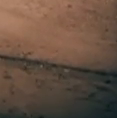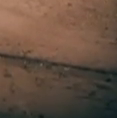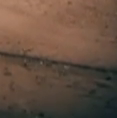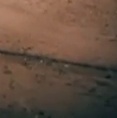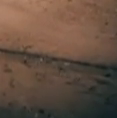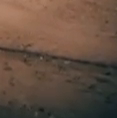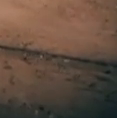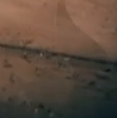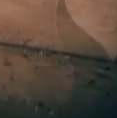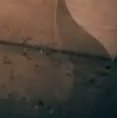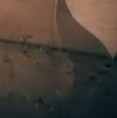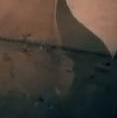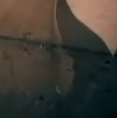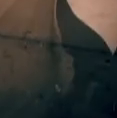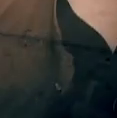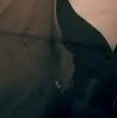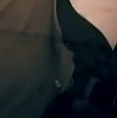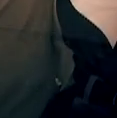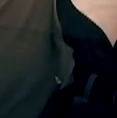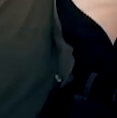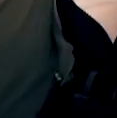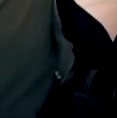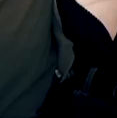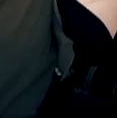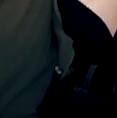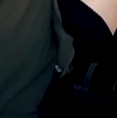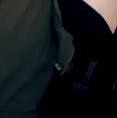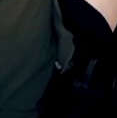mi corazón, estoy hablando de nombre de una generación.